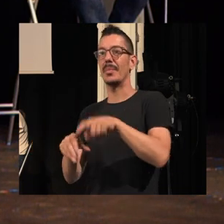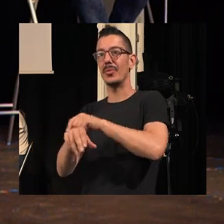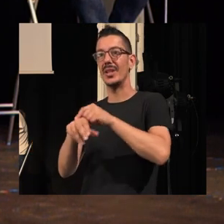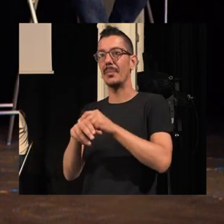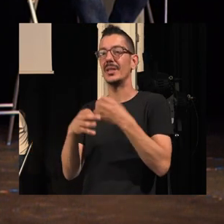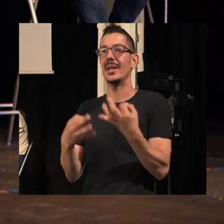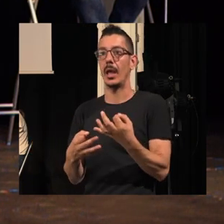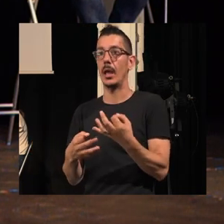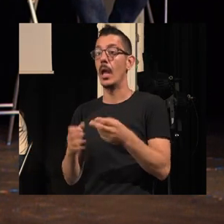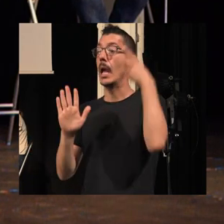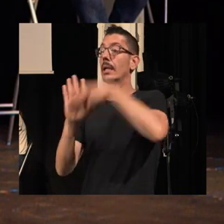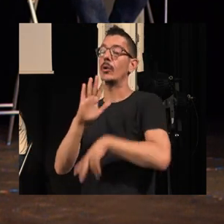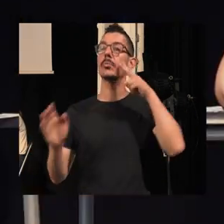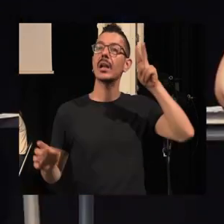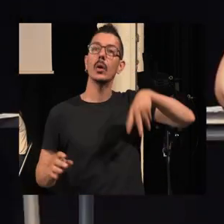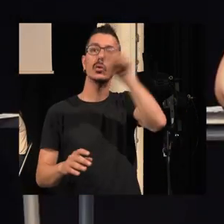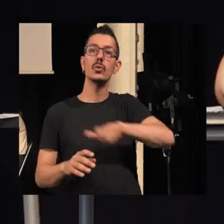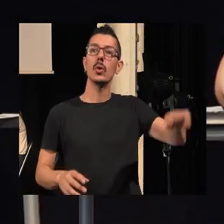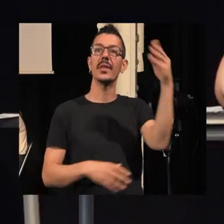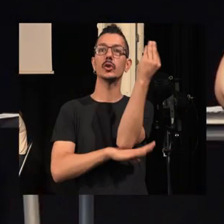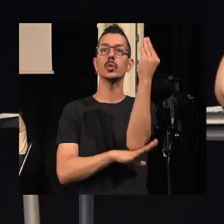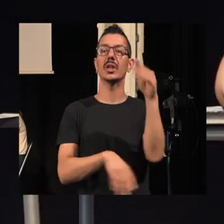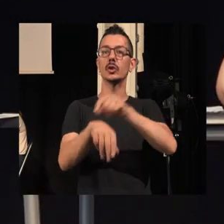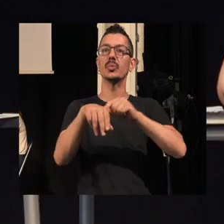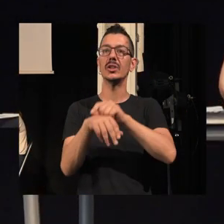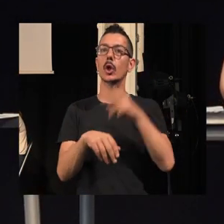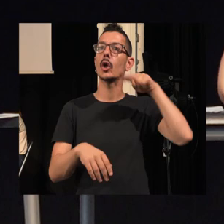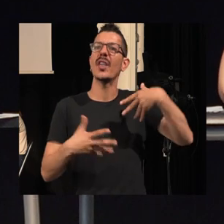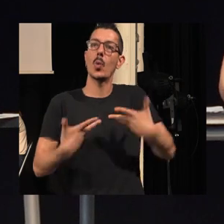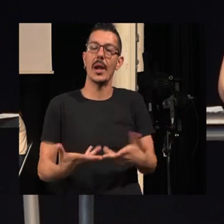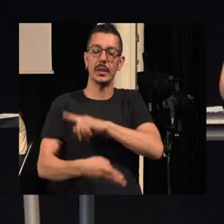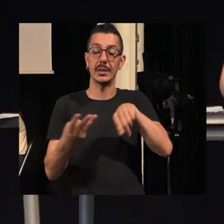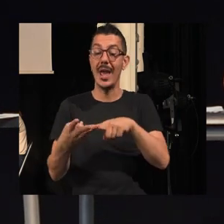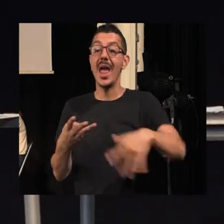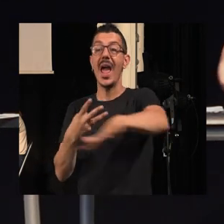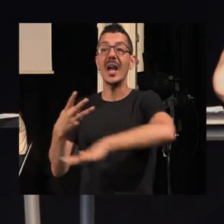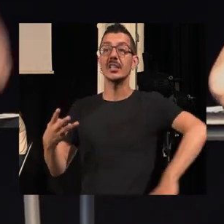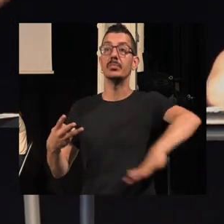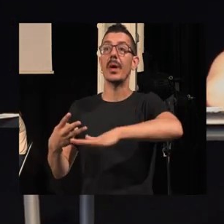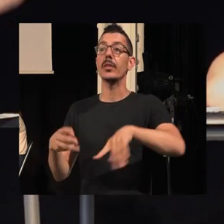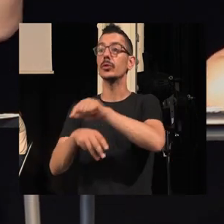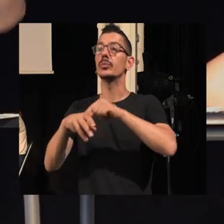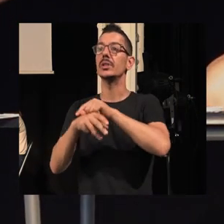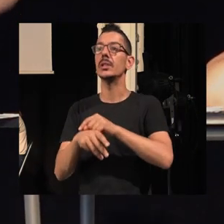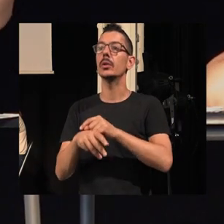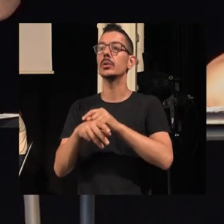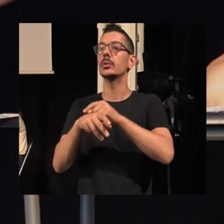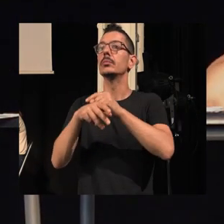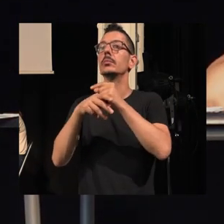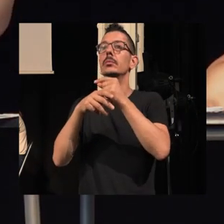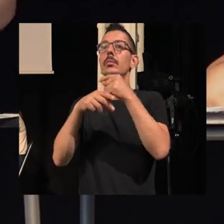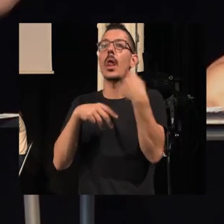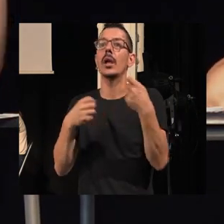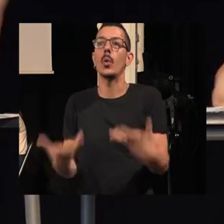políticos reconoce esa norma, qué espacios políticos establece esa norma. Cuando me refiero a la norma,